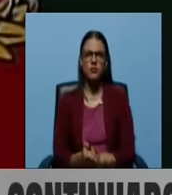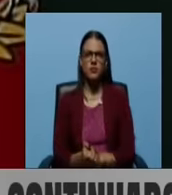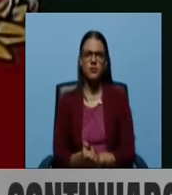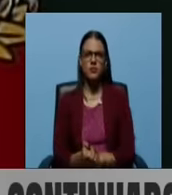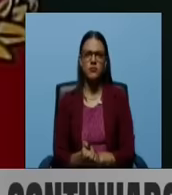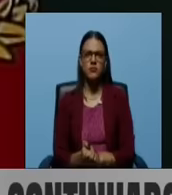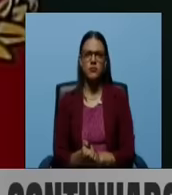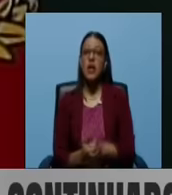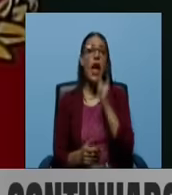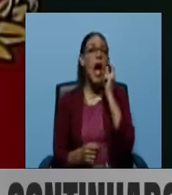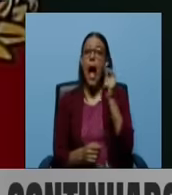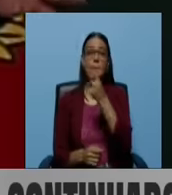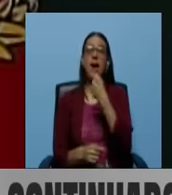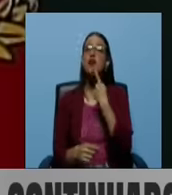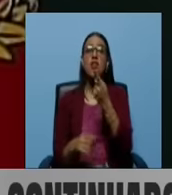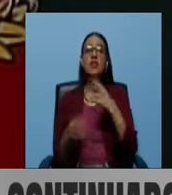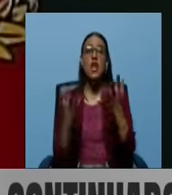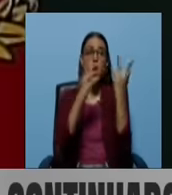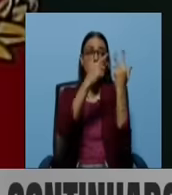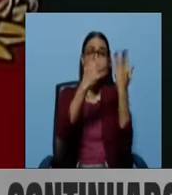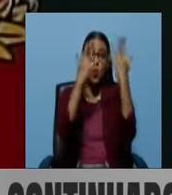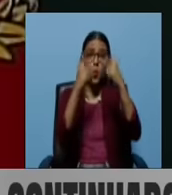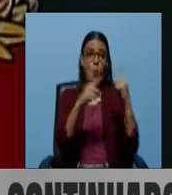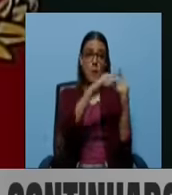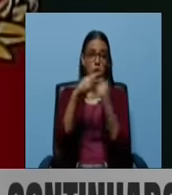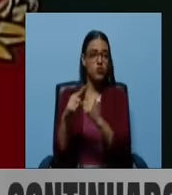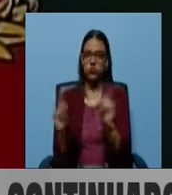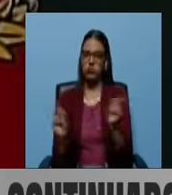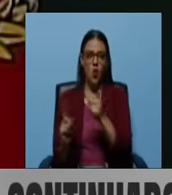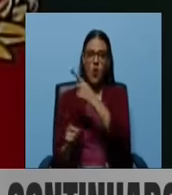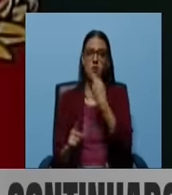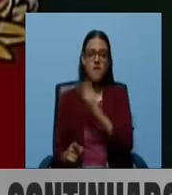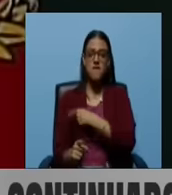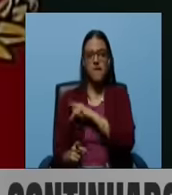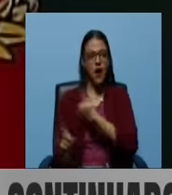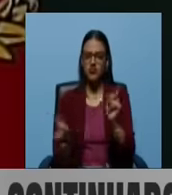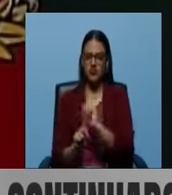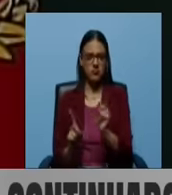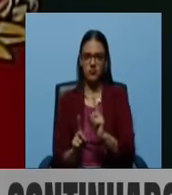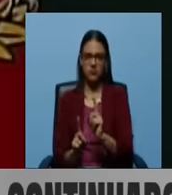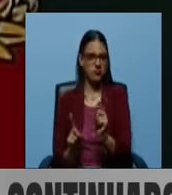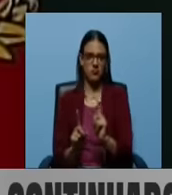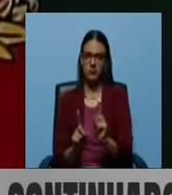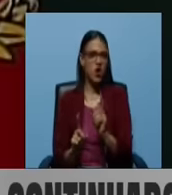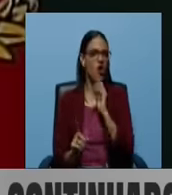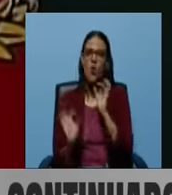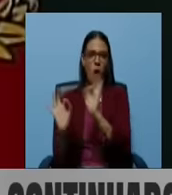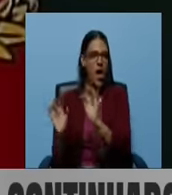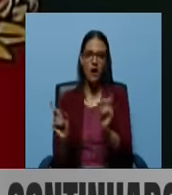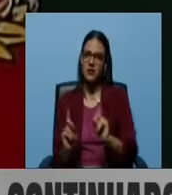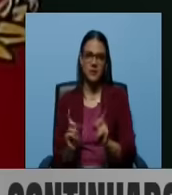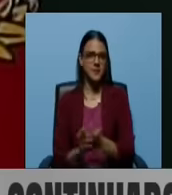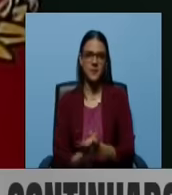Nunca es la cantidad que ellos dicen. No, no, por supuesto que no lo es. Por supuesto que no lo es.